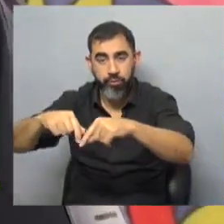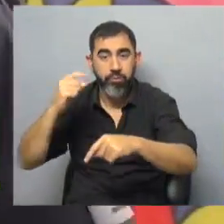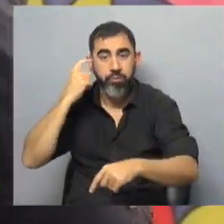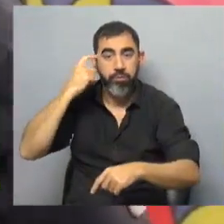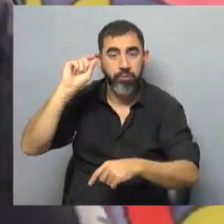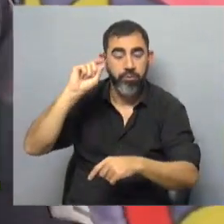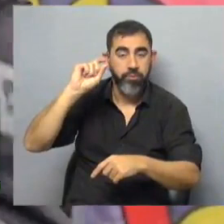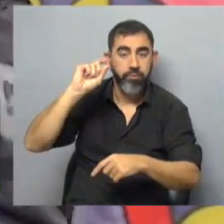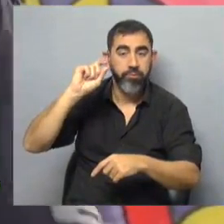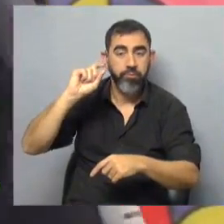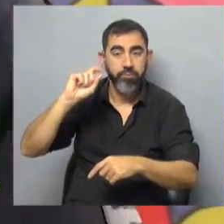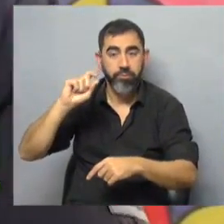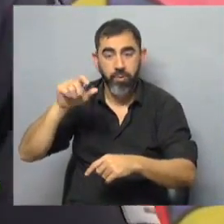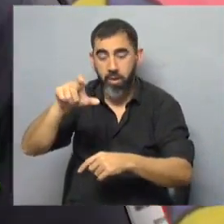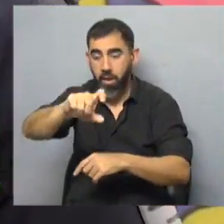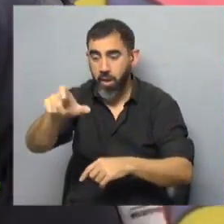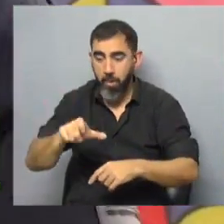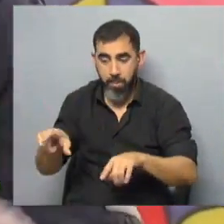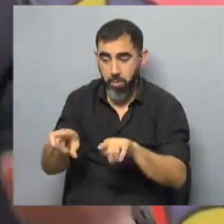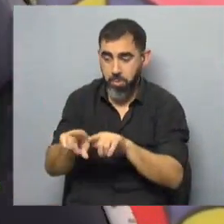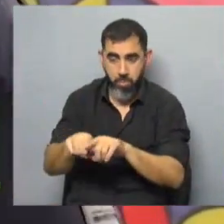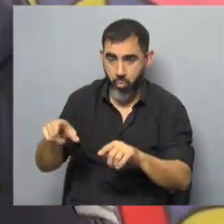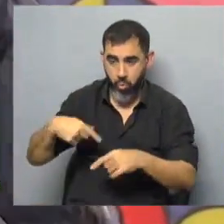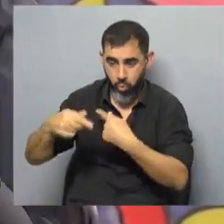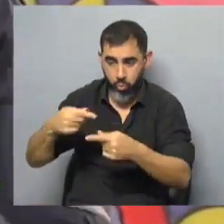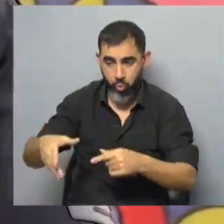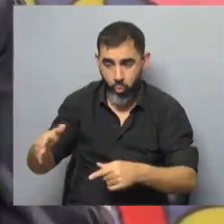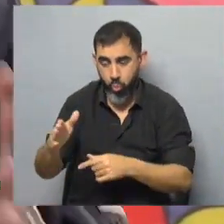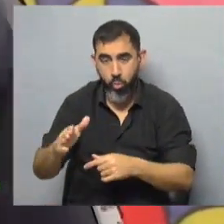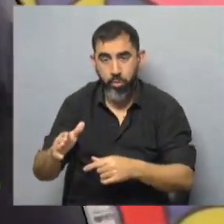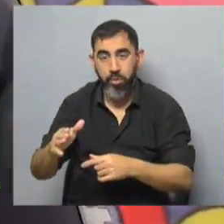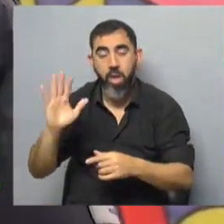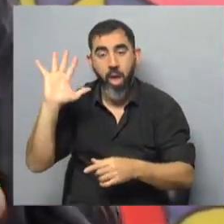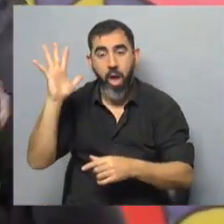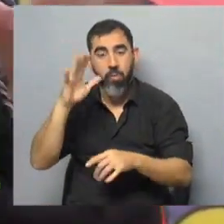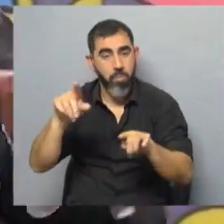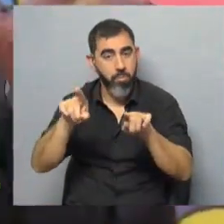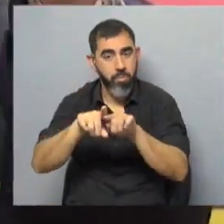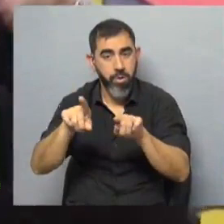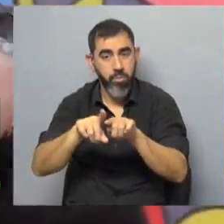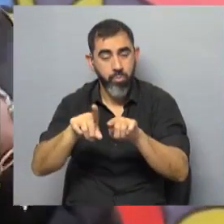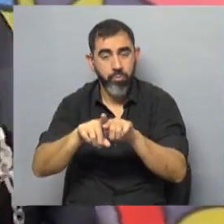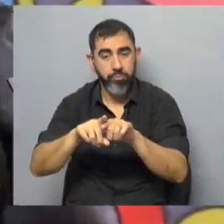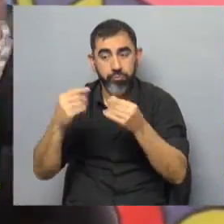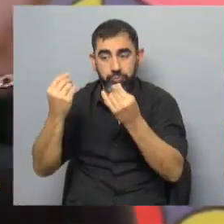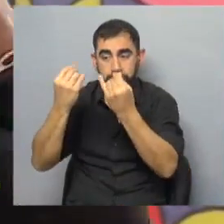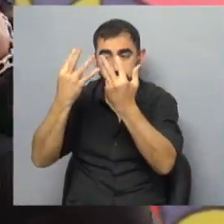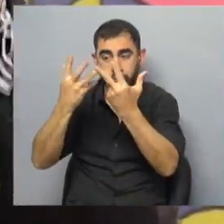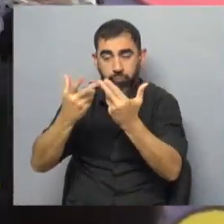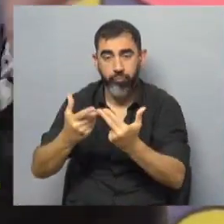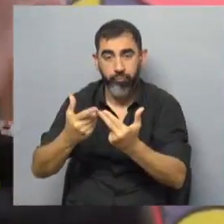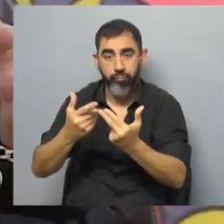es mantener este camino en el que estamos separados y algunas líneas y estos árboles y ubicar en la